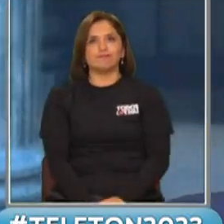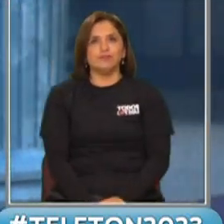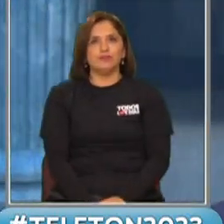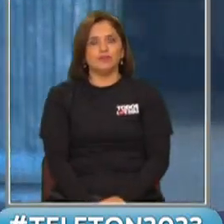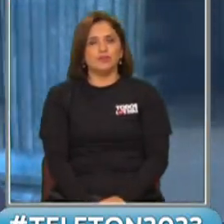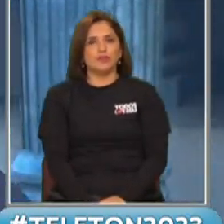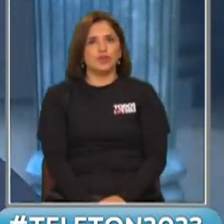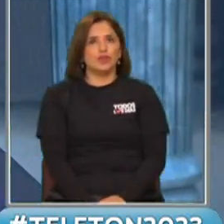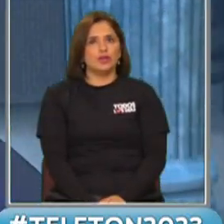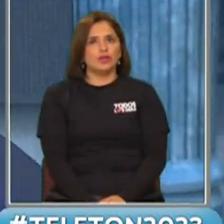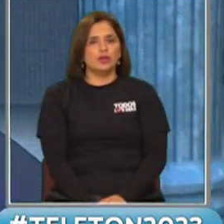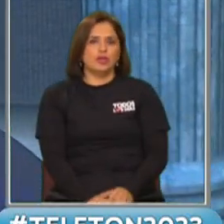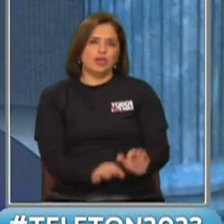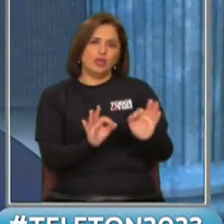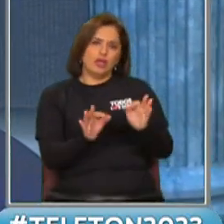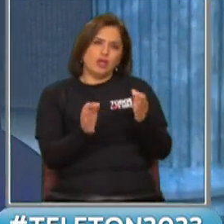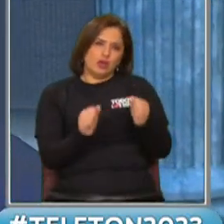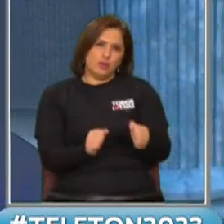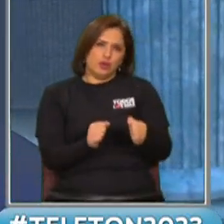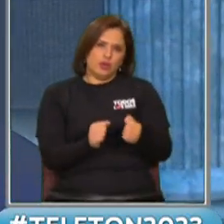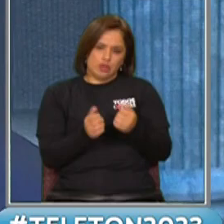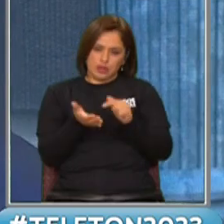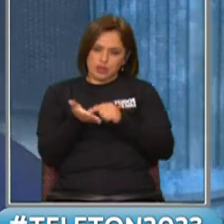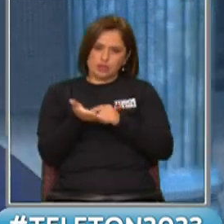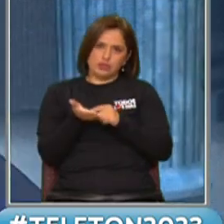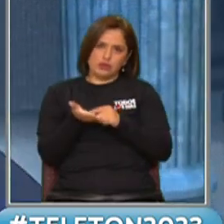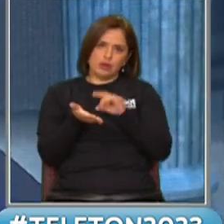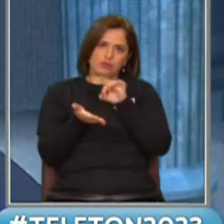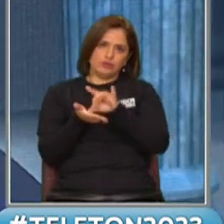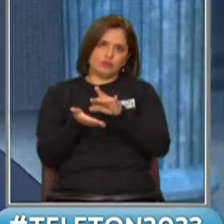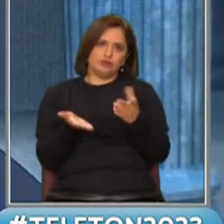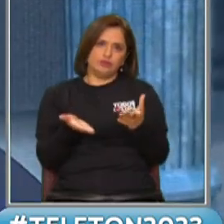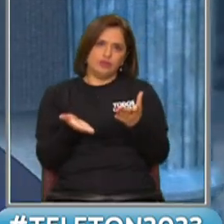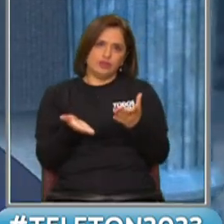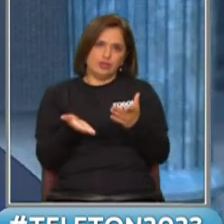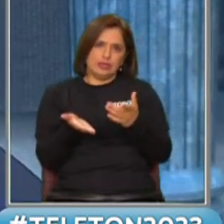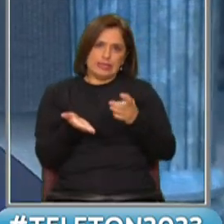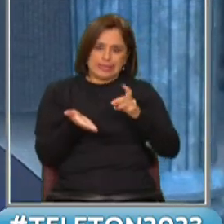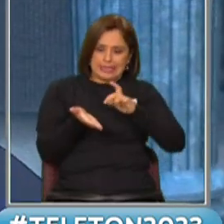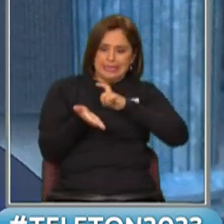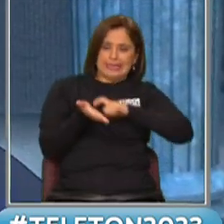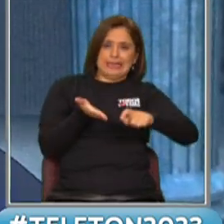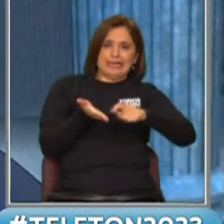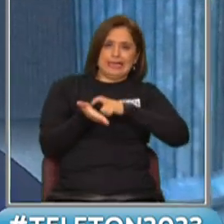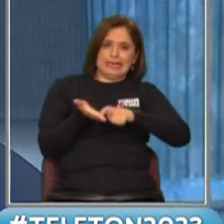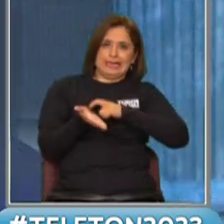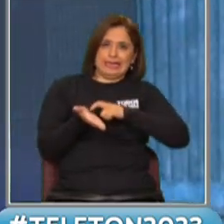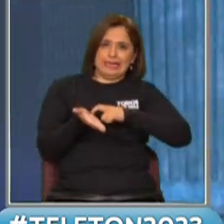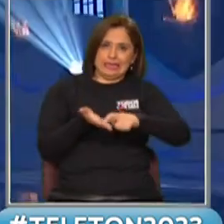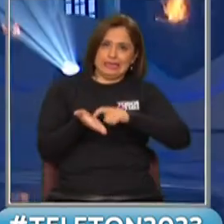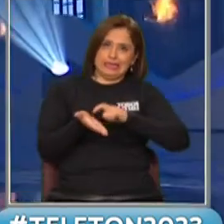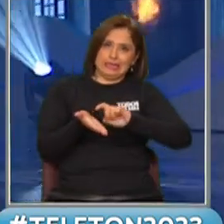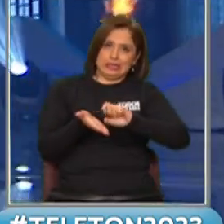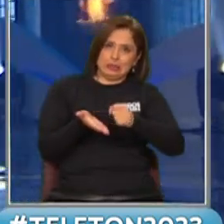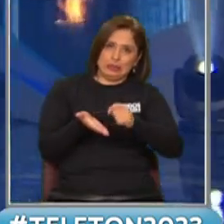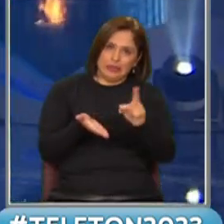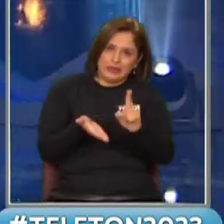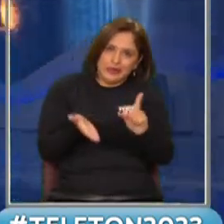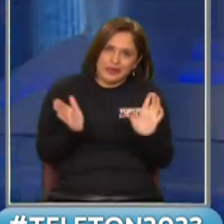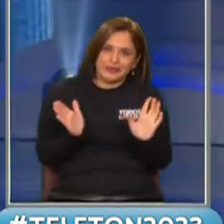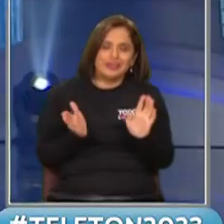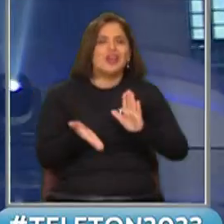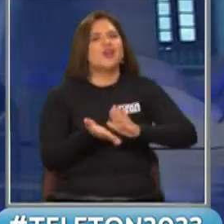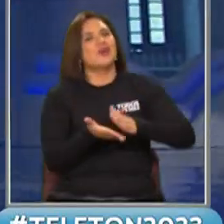cha donar con el celular si no lo vaya a rayar Cómo